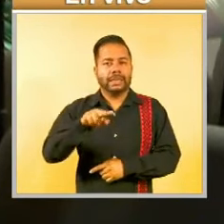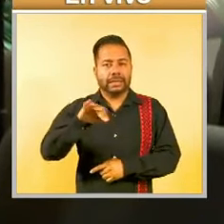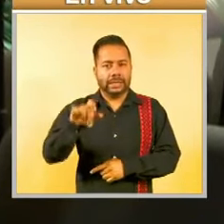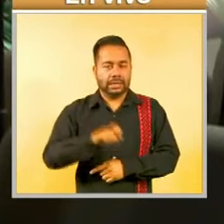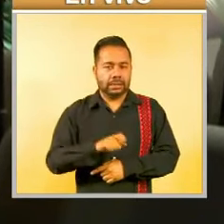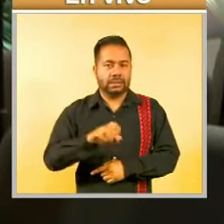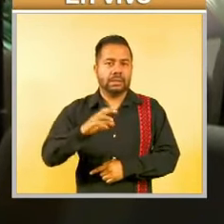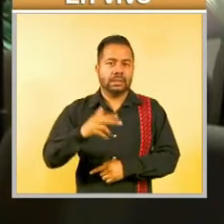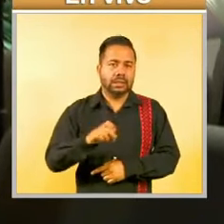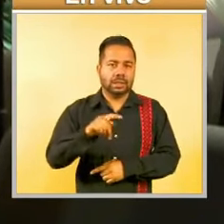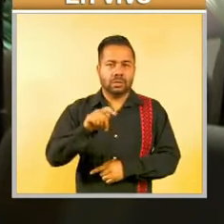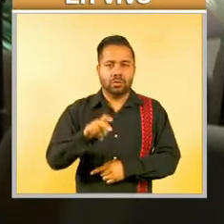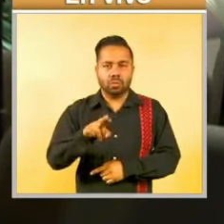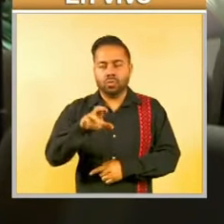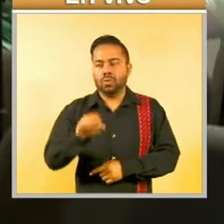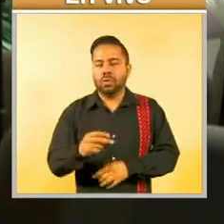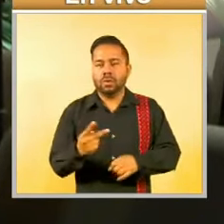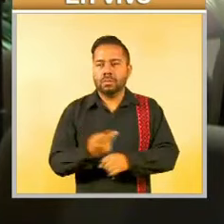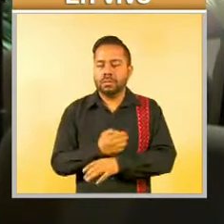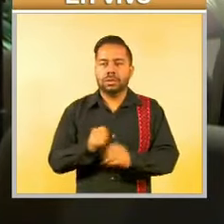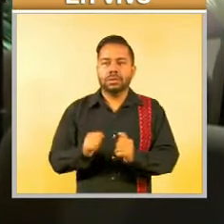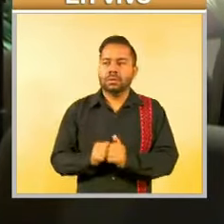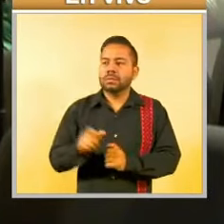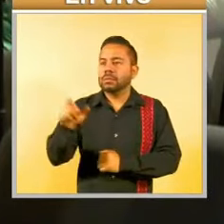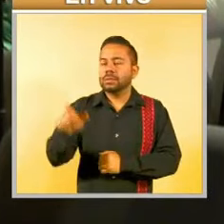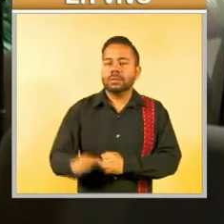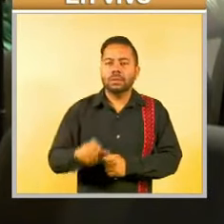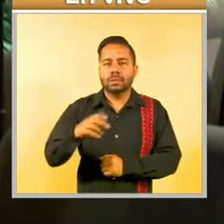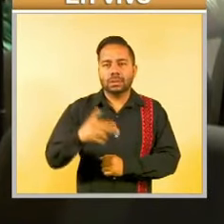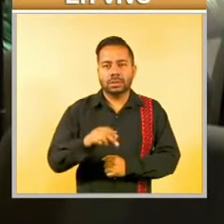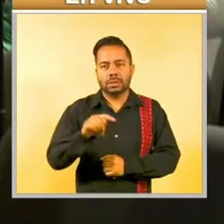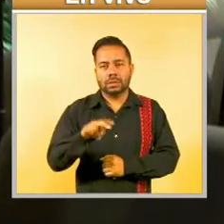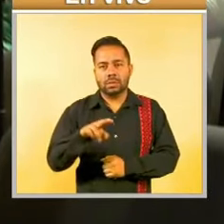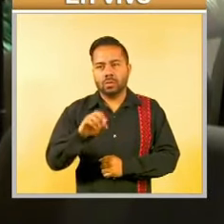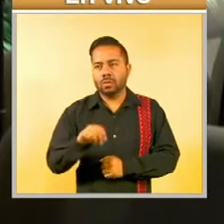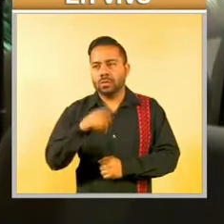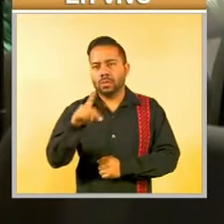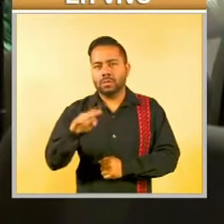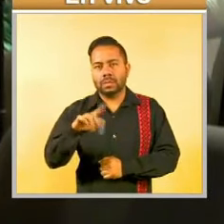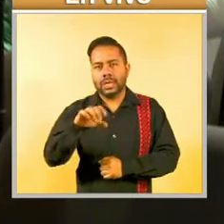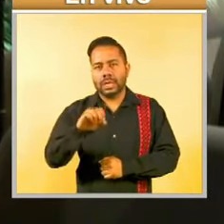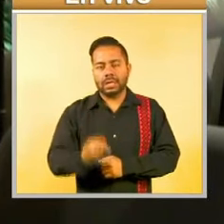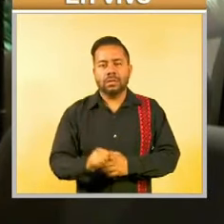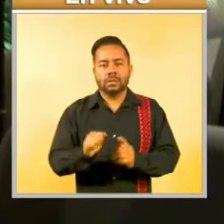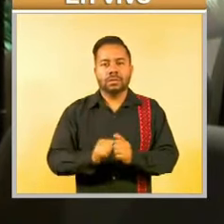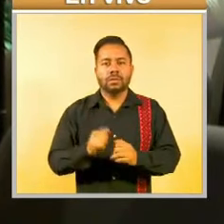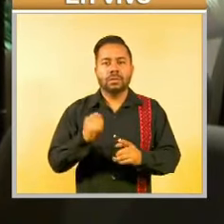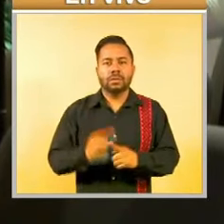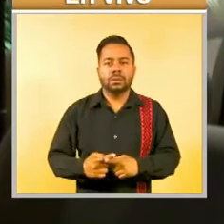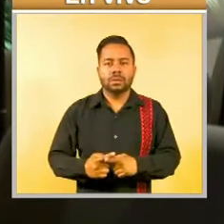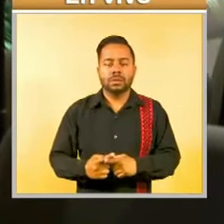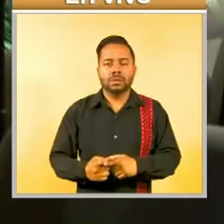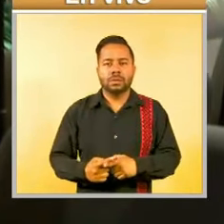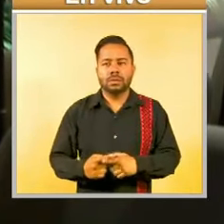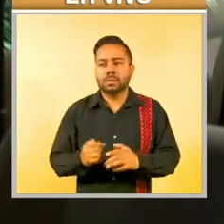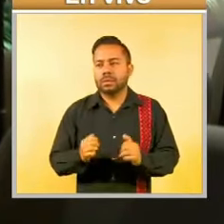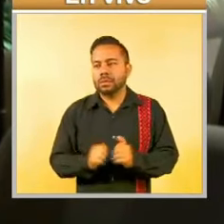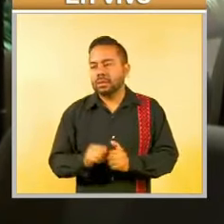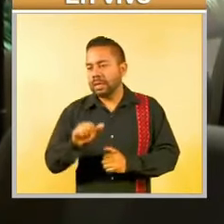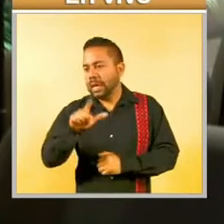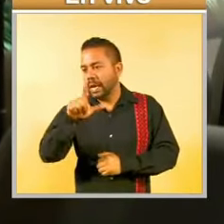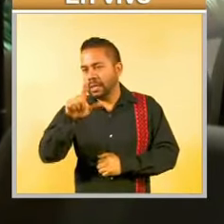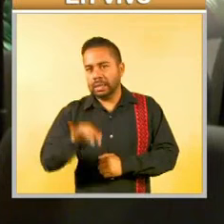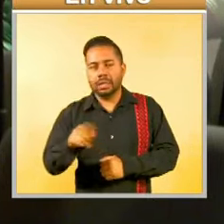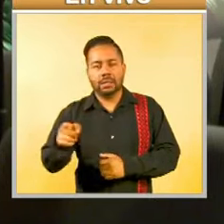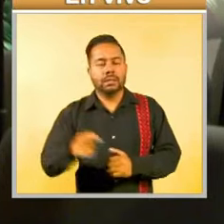el churo Eh qué pasa con el churo qué pasa con los pilos qué pasa con el precisamente con con con Alí